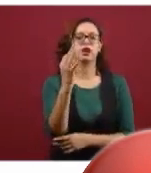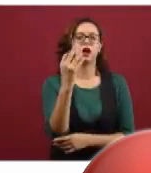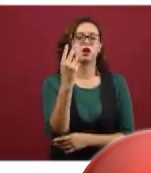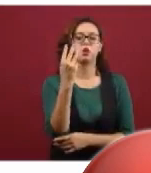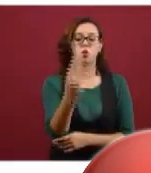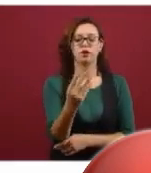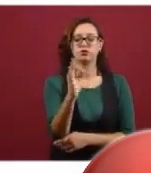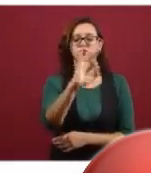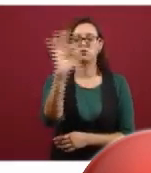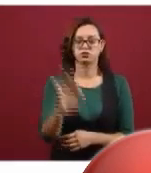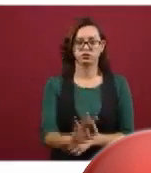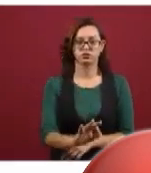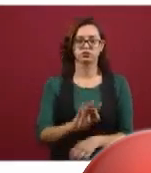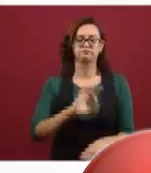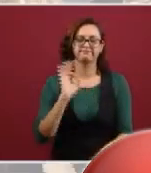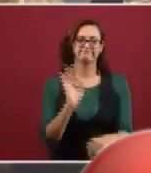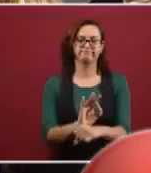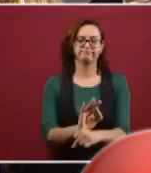el 2021.